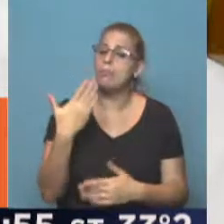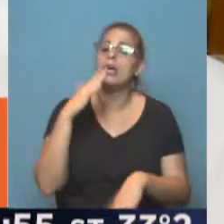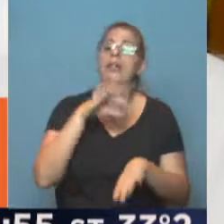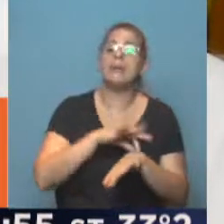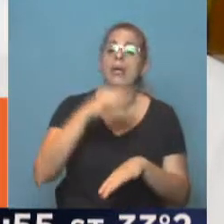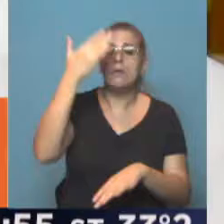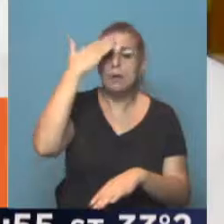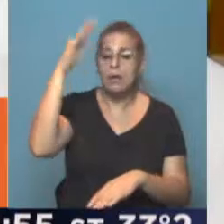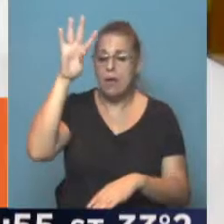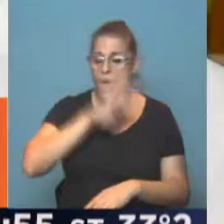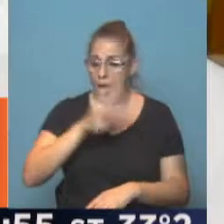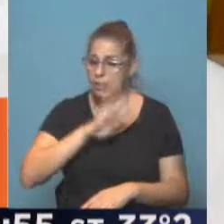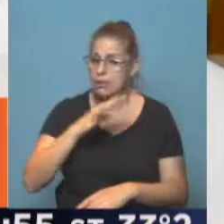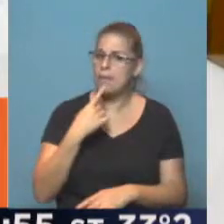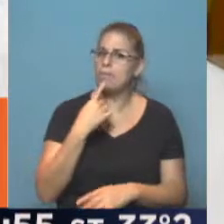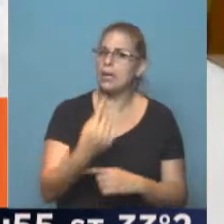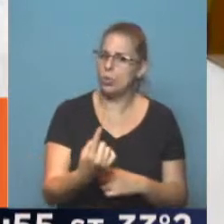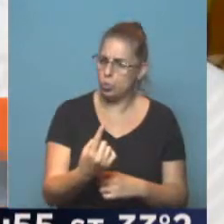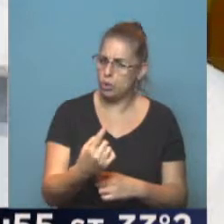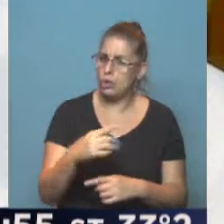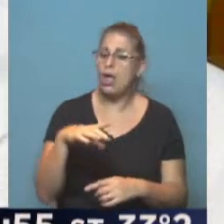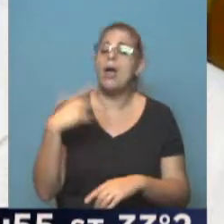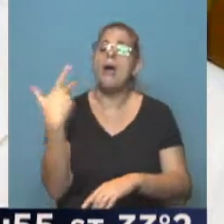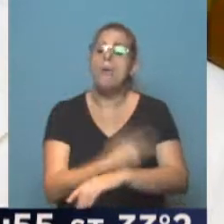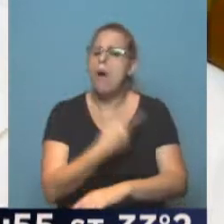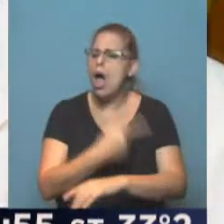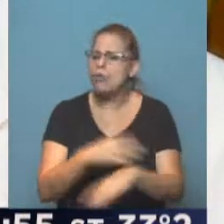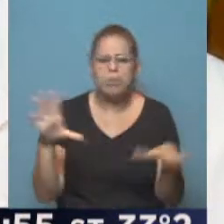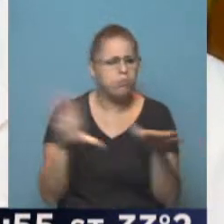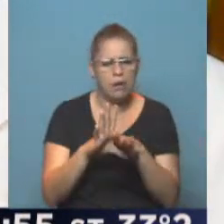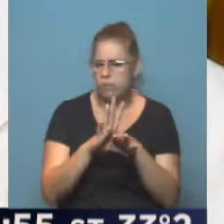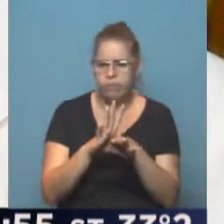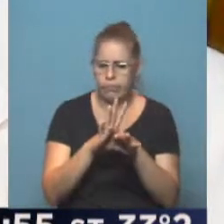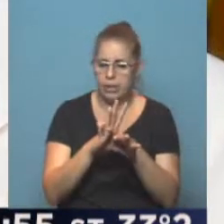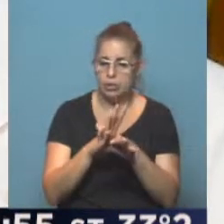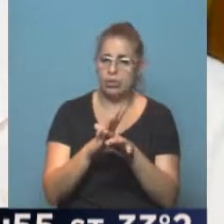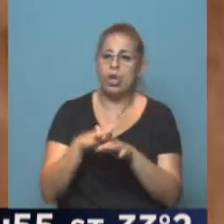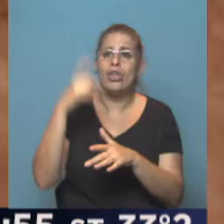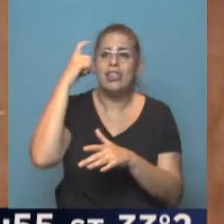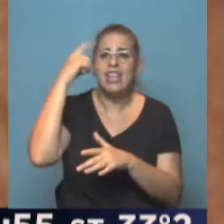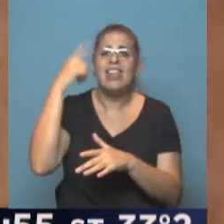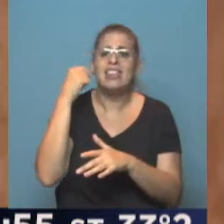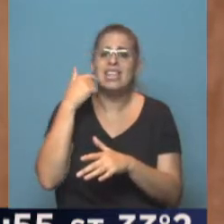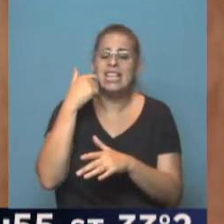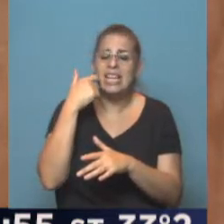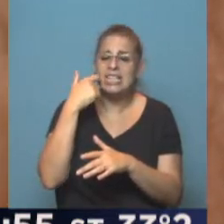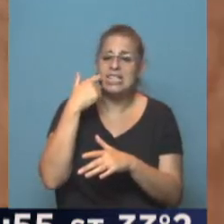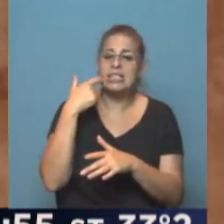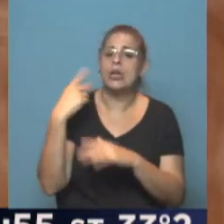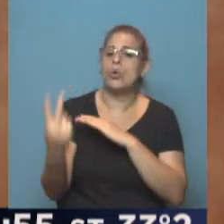amarilla que consulten porque la vacuna es excelente y en 10 días ya tiene títulos